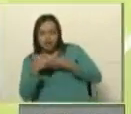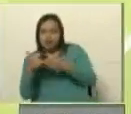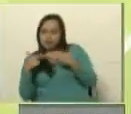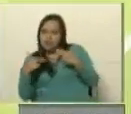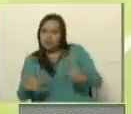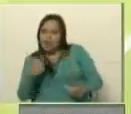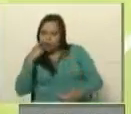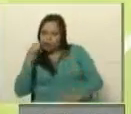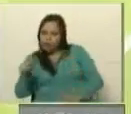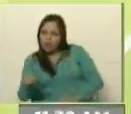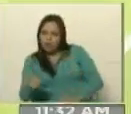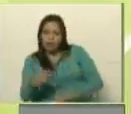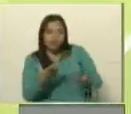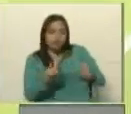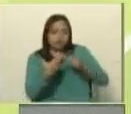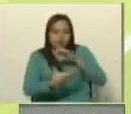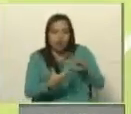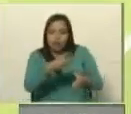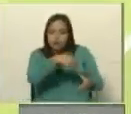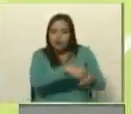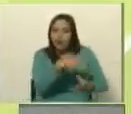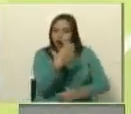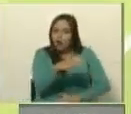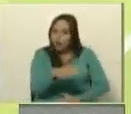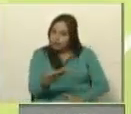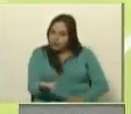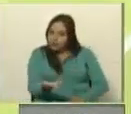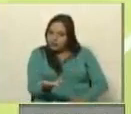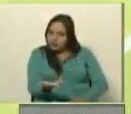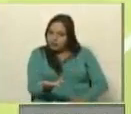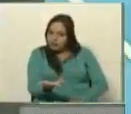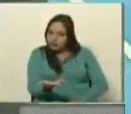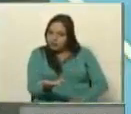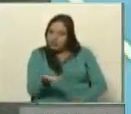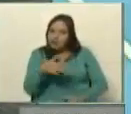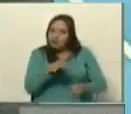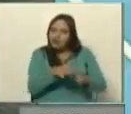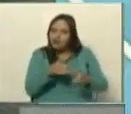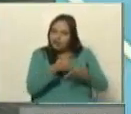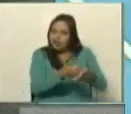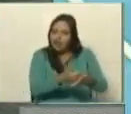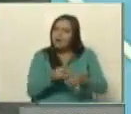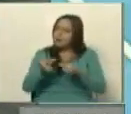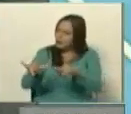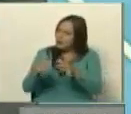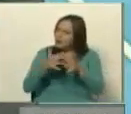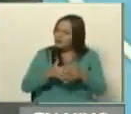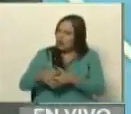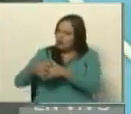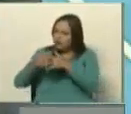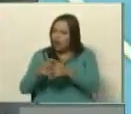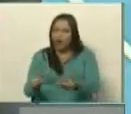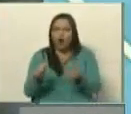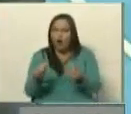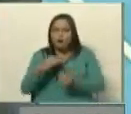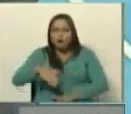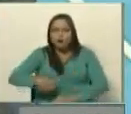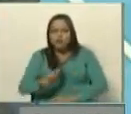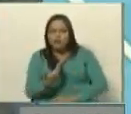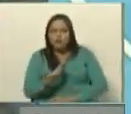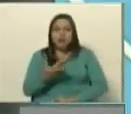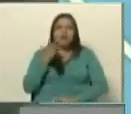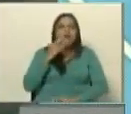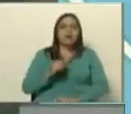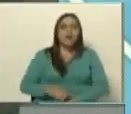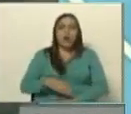pregunta, con tantos problemas que tiene Colombia, ¿no? Lo mismo en Estados Unidos, o sea, ¿cómo es posible que solamente en